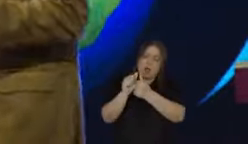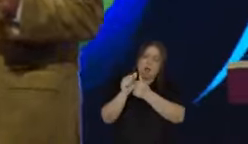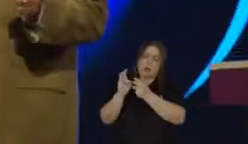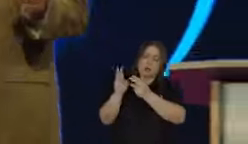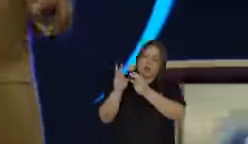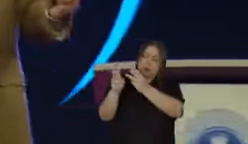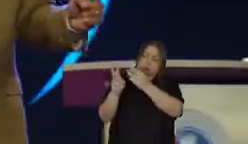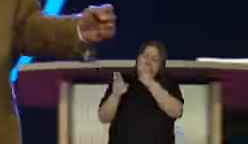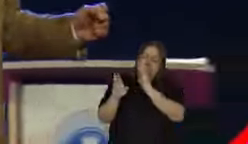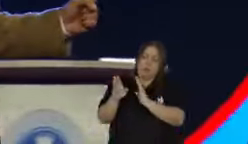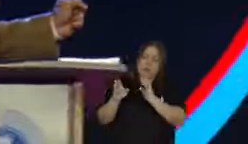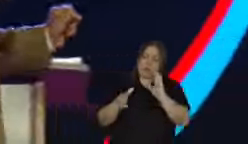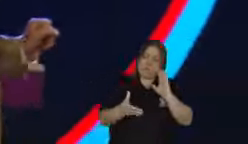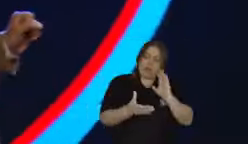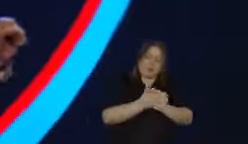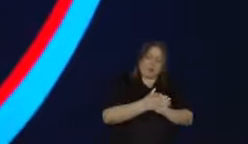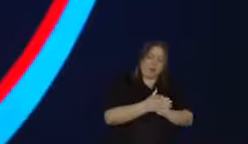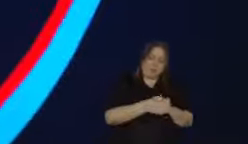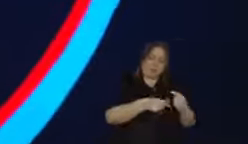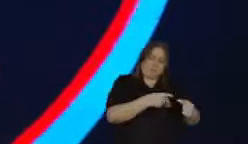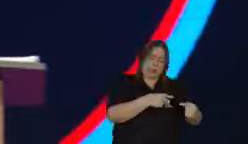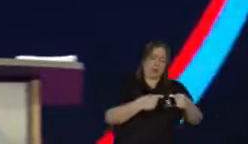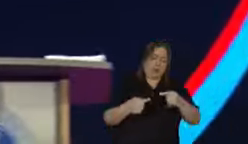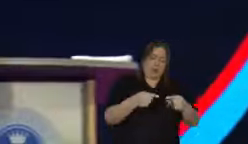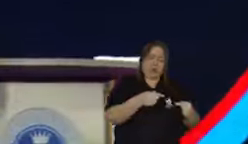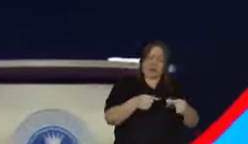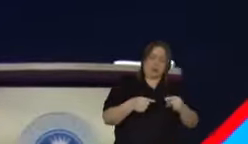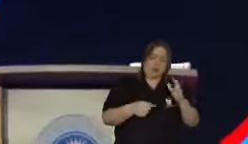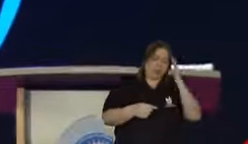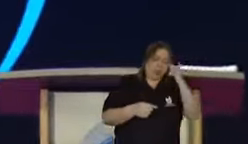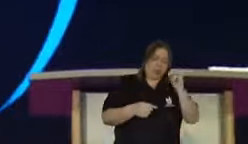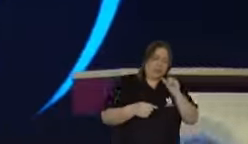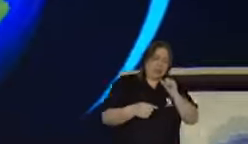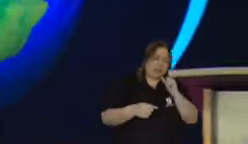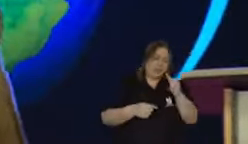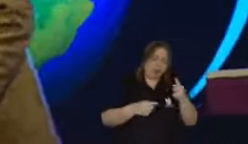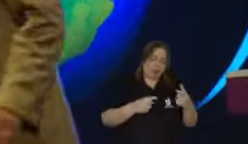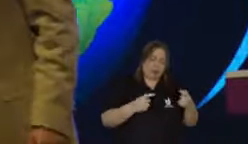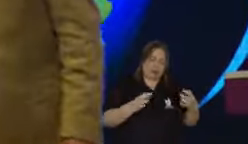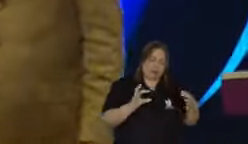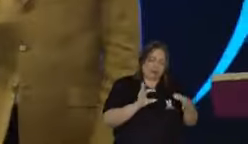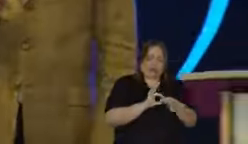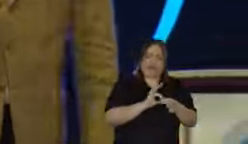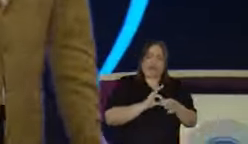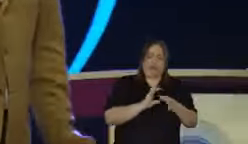Y mi matrimonio en crisis porque hay incompatibilidad de cualquier cosa.